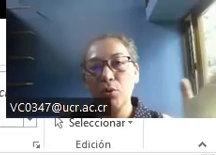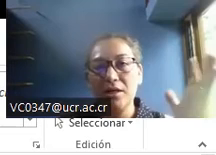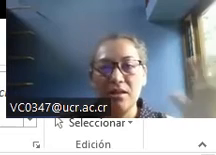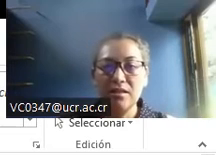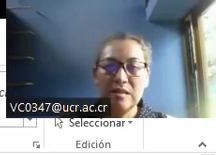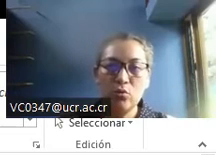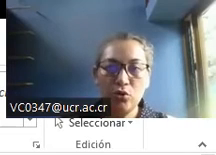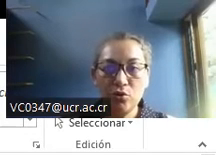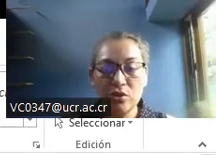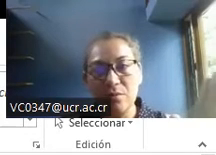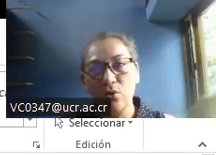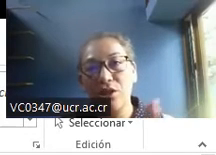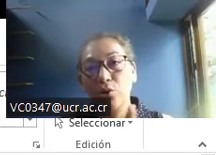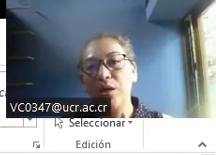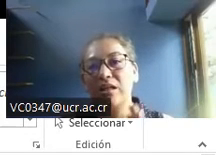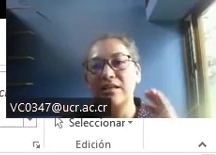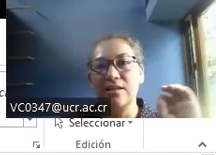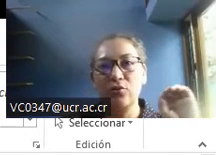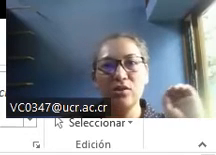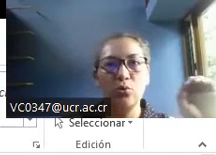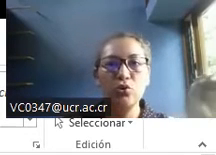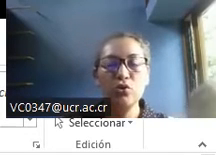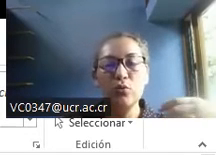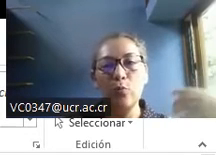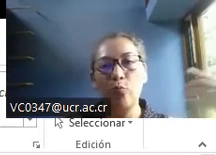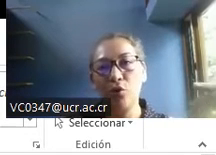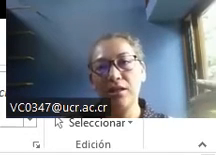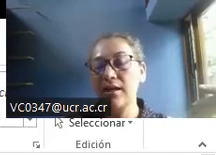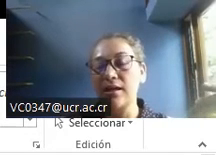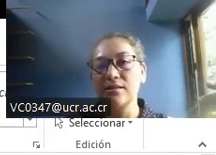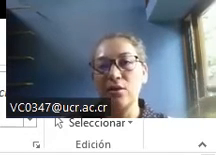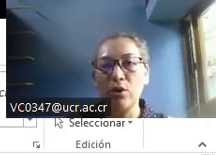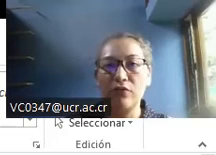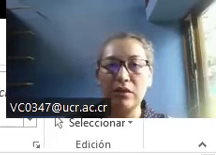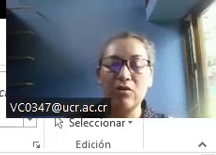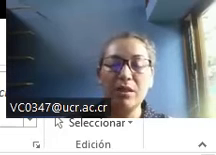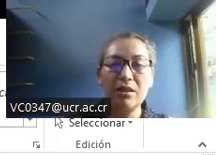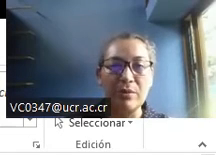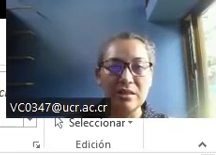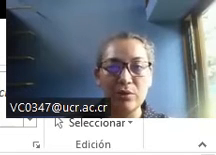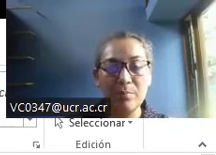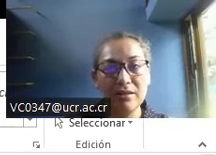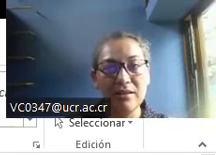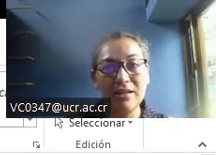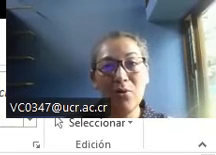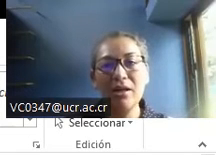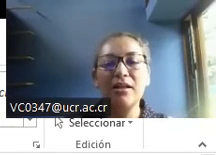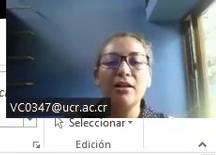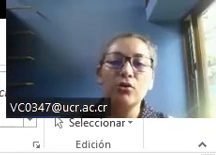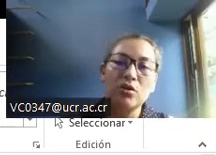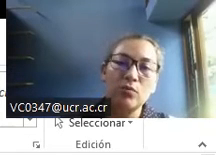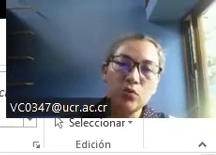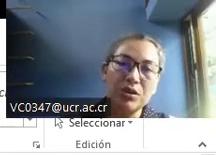pensábamos que iba a durar 30 segundos terminó durando 45 segundos porque cuando efectivamente empezamos la parte de